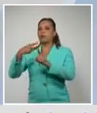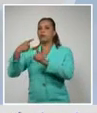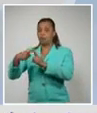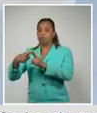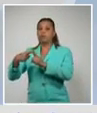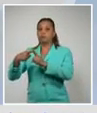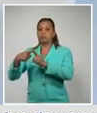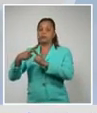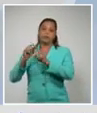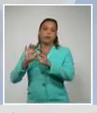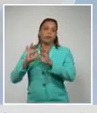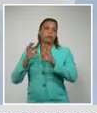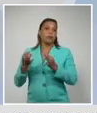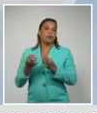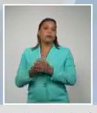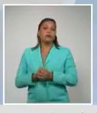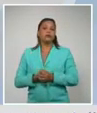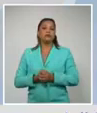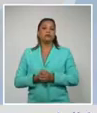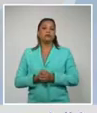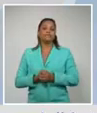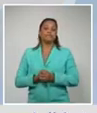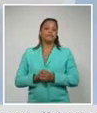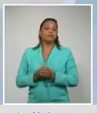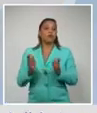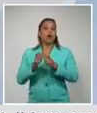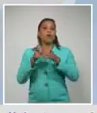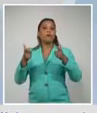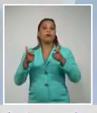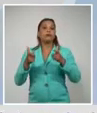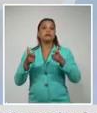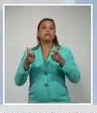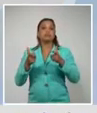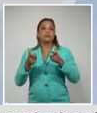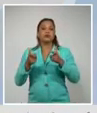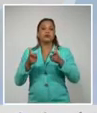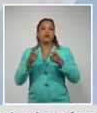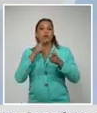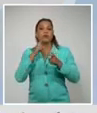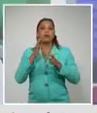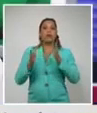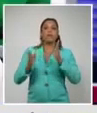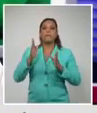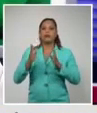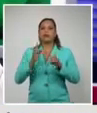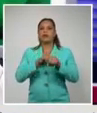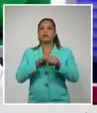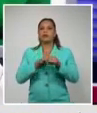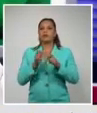lo tanto eso genera un ingreso durante un periodo de tiempo.